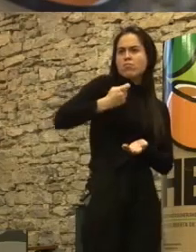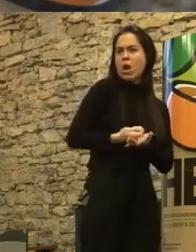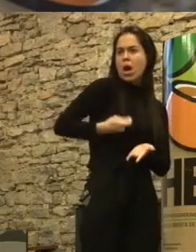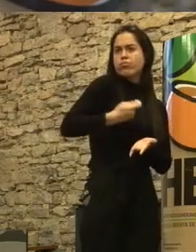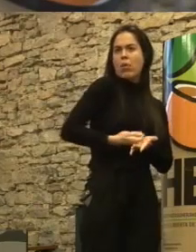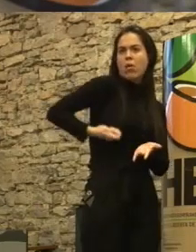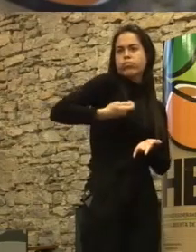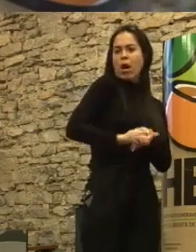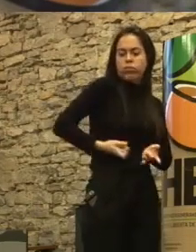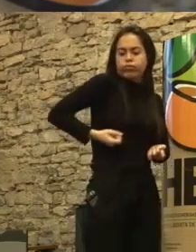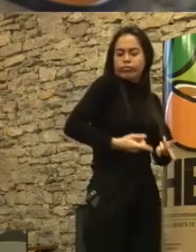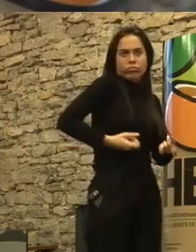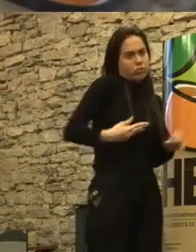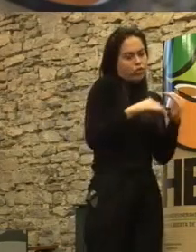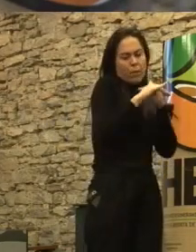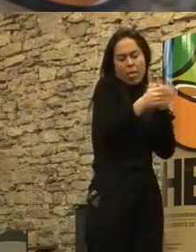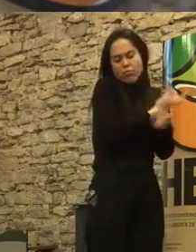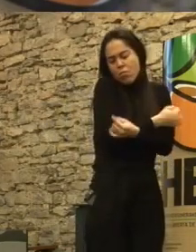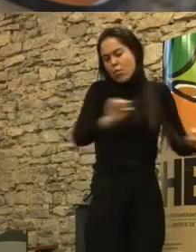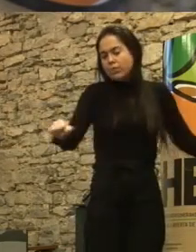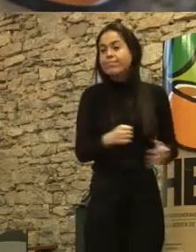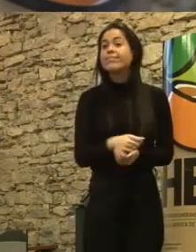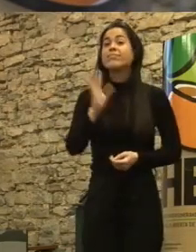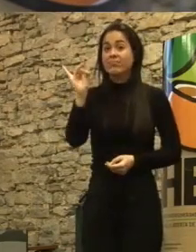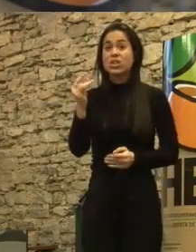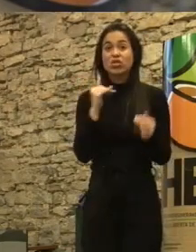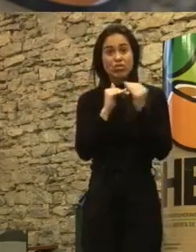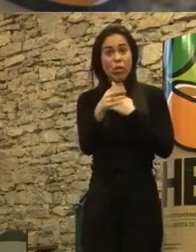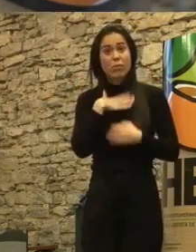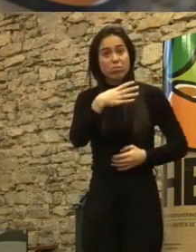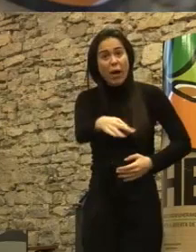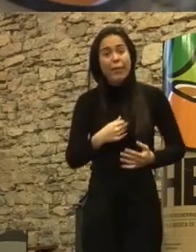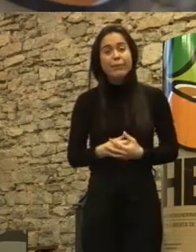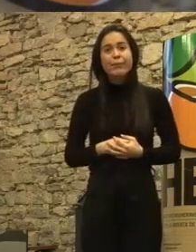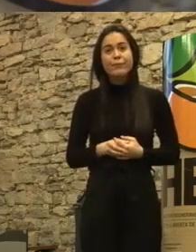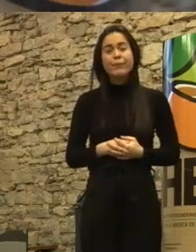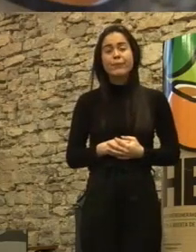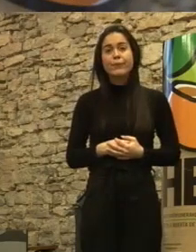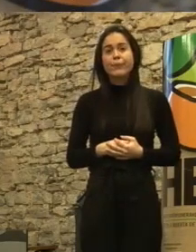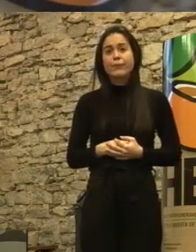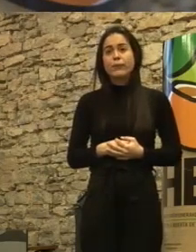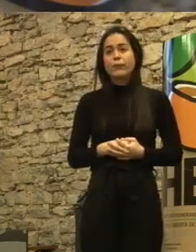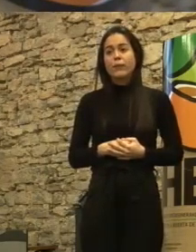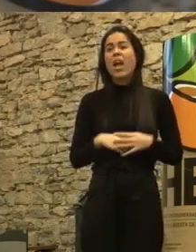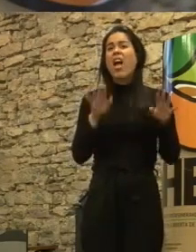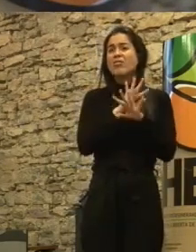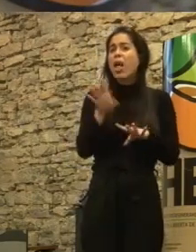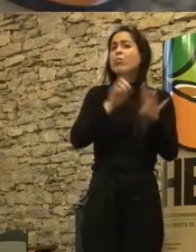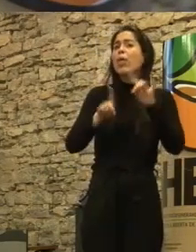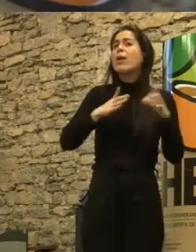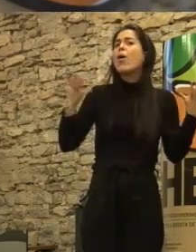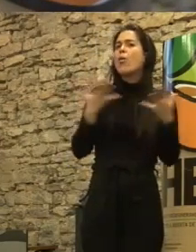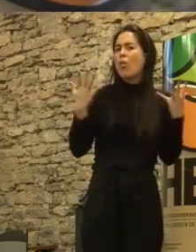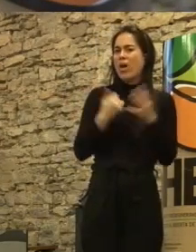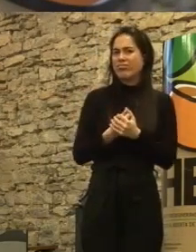final no hay Dios que lo sostenga. Pues sí es sostenible, claro que es sostenible. El problema en el fondo es cómo